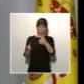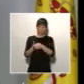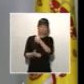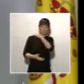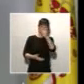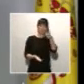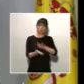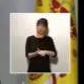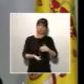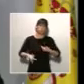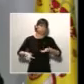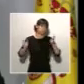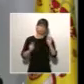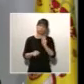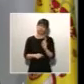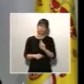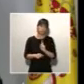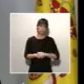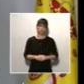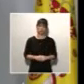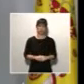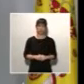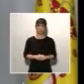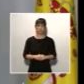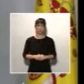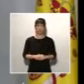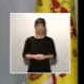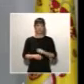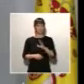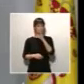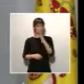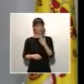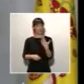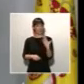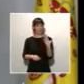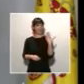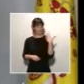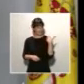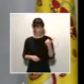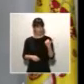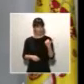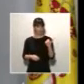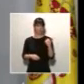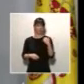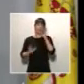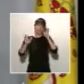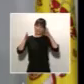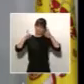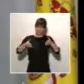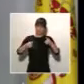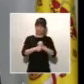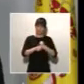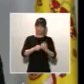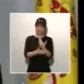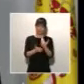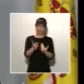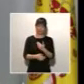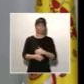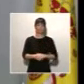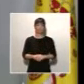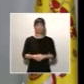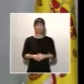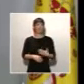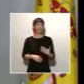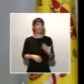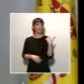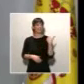a permitir, como he dicho anteriormente. Por eso, ayer, ya pasando a la actividad diaria, ayer aumentaron las detenciones